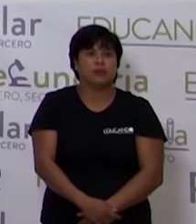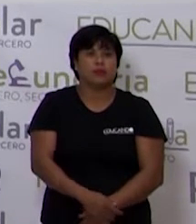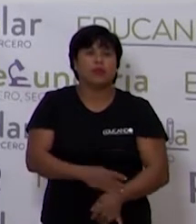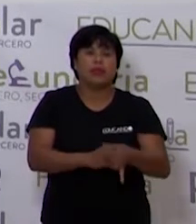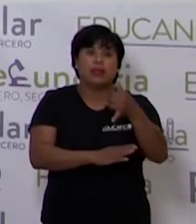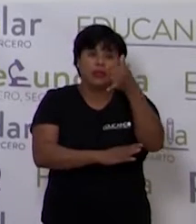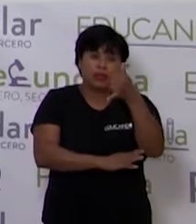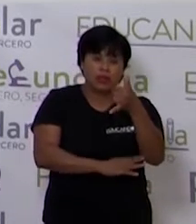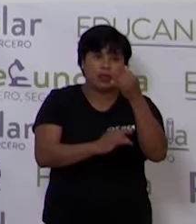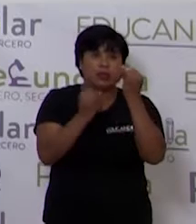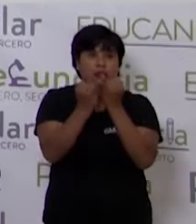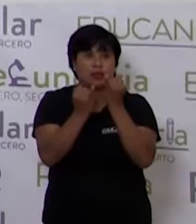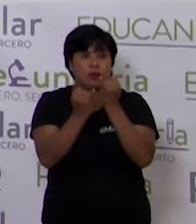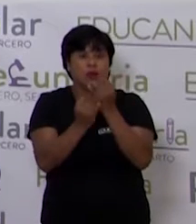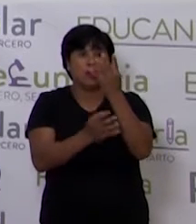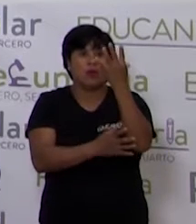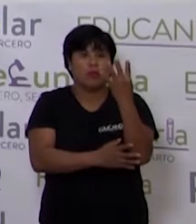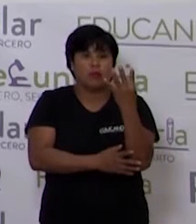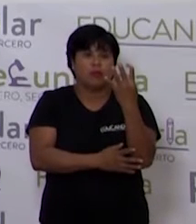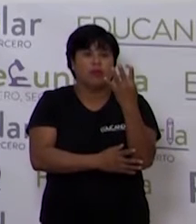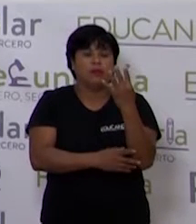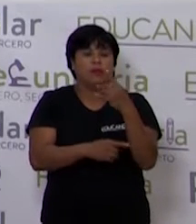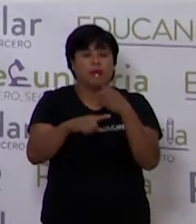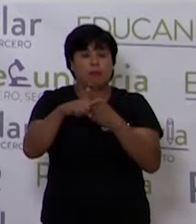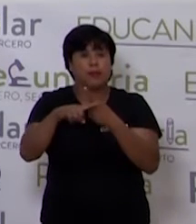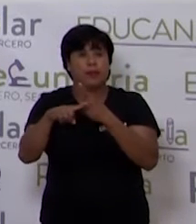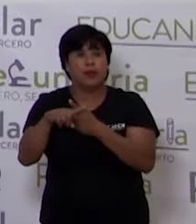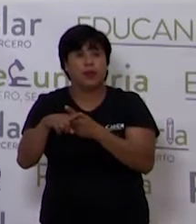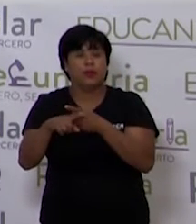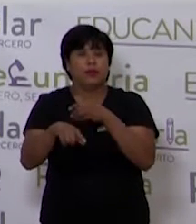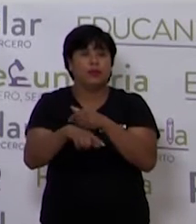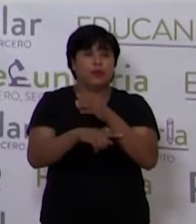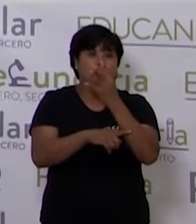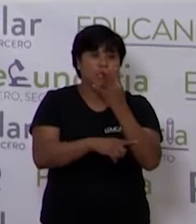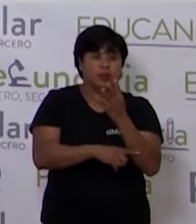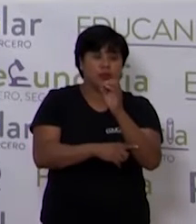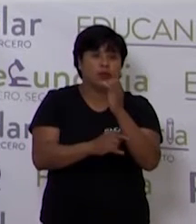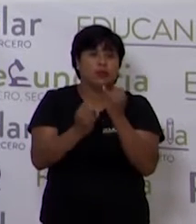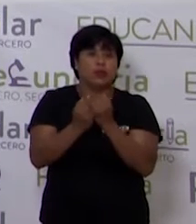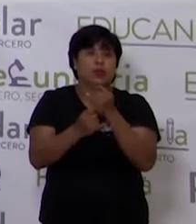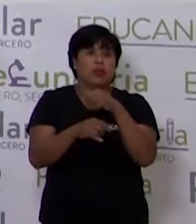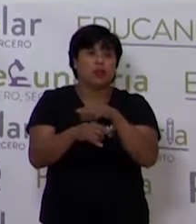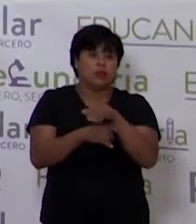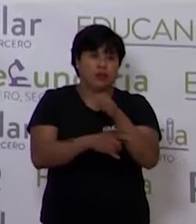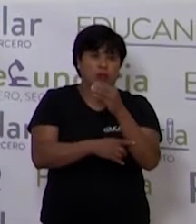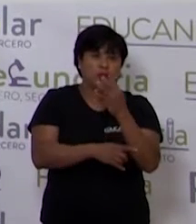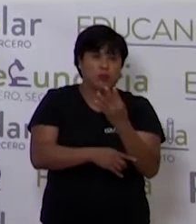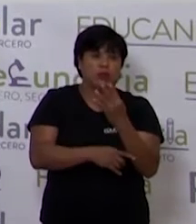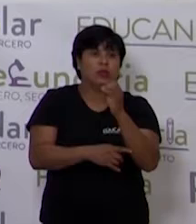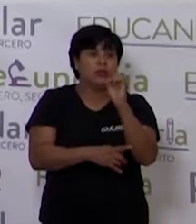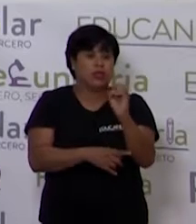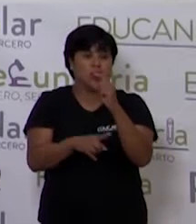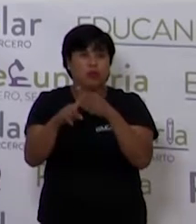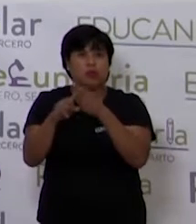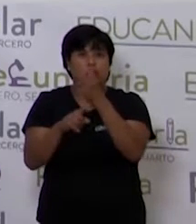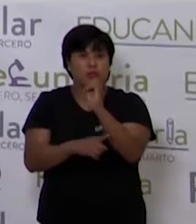Y es igual a 4 que multiplica a 0 elevado al cuadrado. ¿0 por